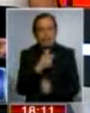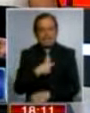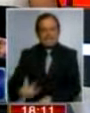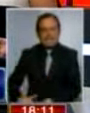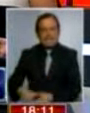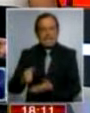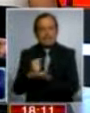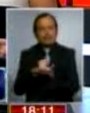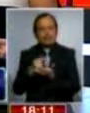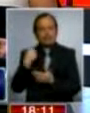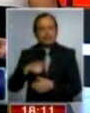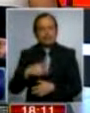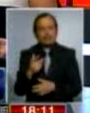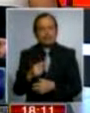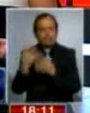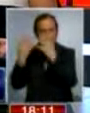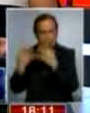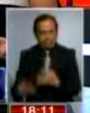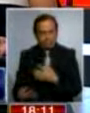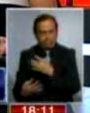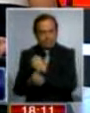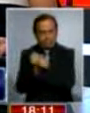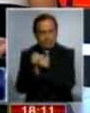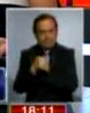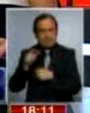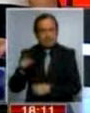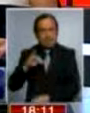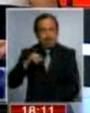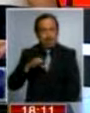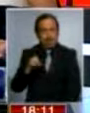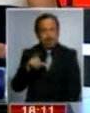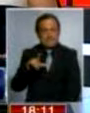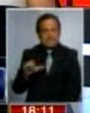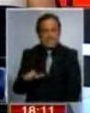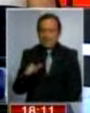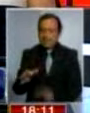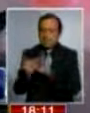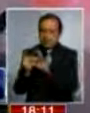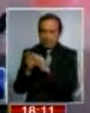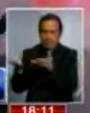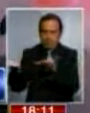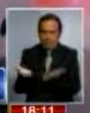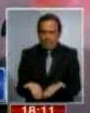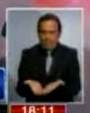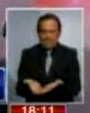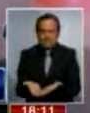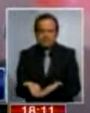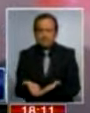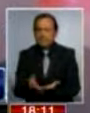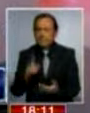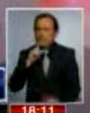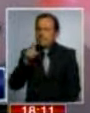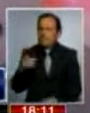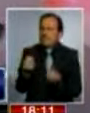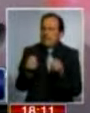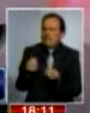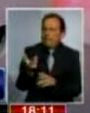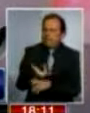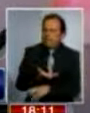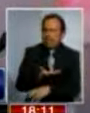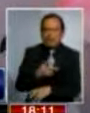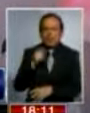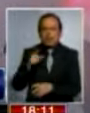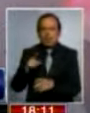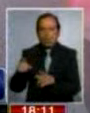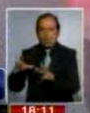Nacional de Oficiales Penitenciarios, el coronel José Maldonado. Coronel Maldonado, gracias por acompañarnos. ¿Qué salió mal? ¿Qué falló en la